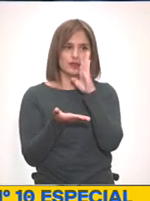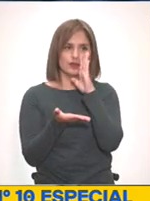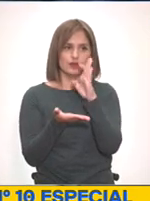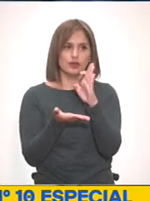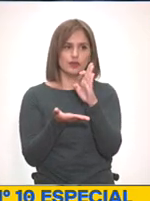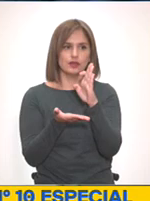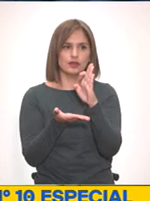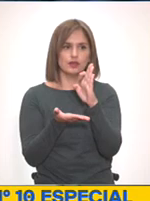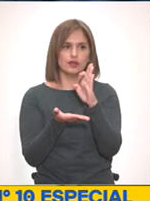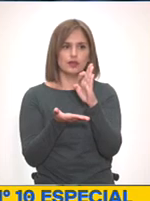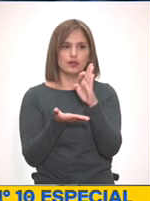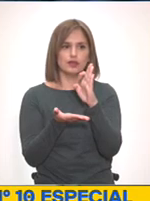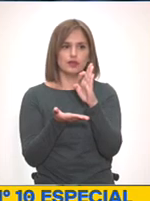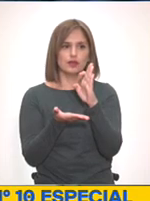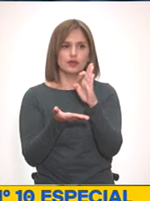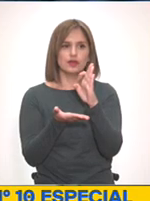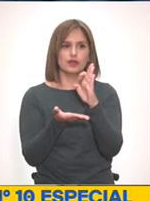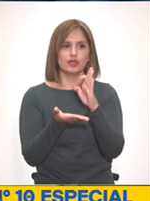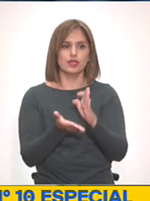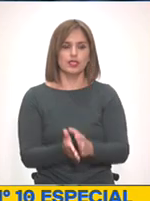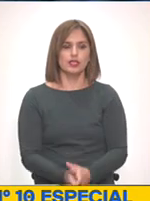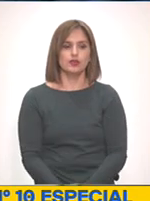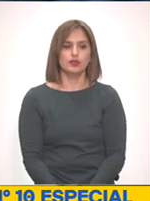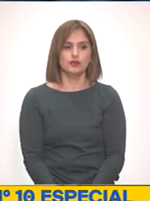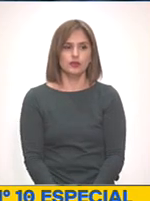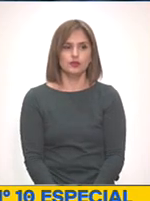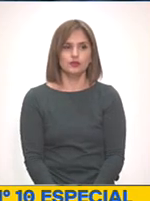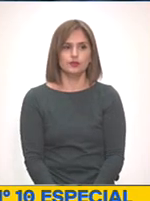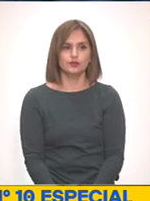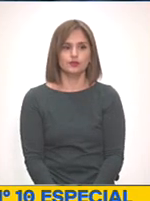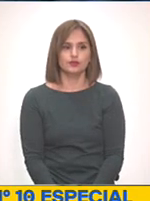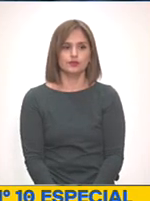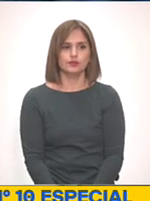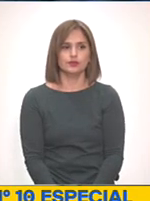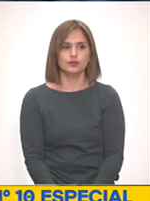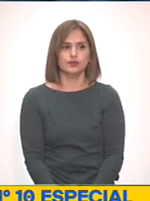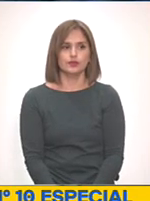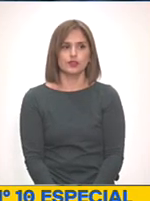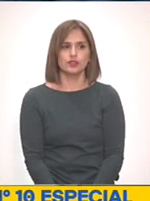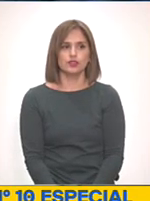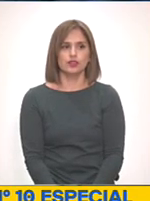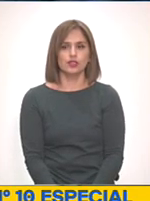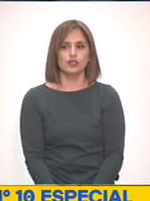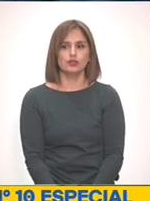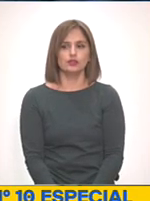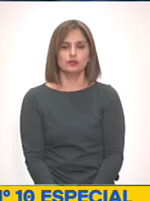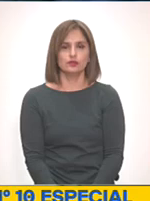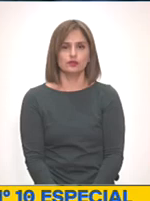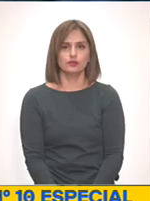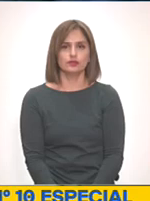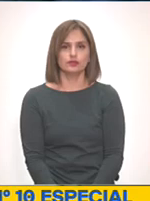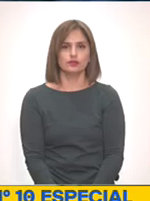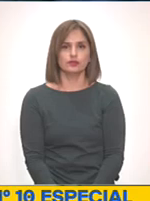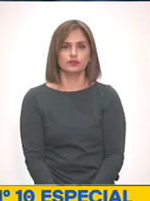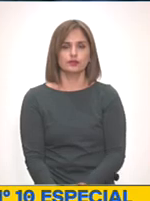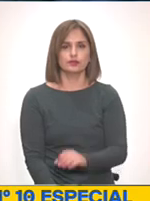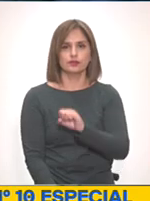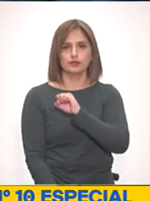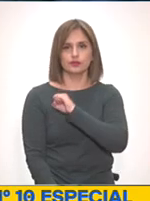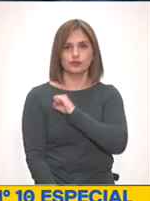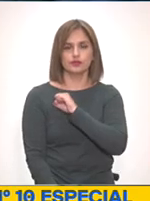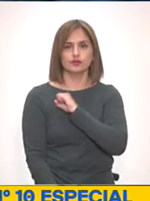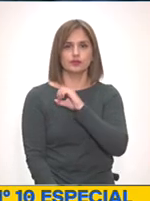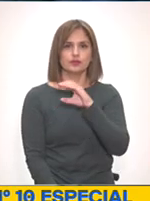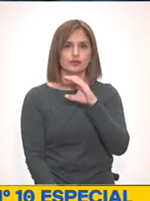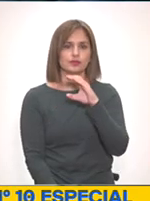de ser normal o tranquila los alevosos asesinatos de carabineros ocurridos en Santiago y Concepción durante